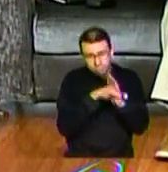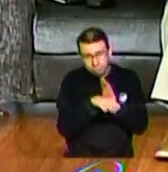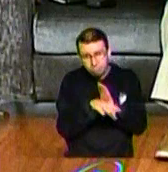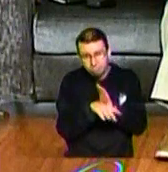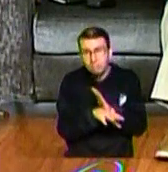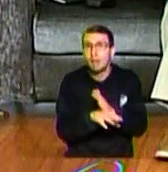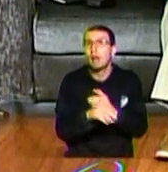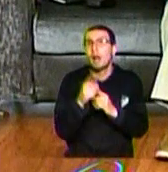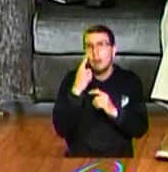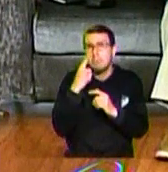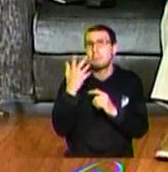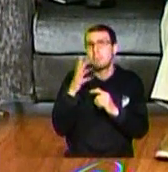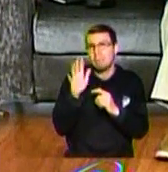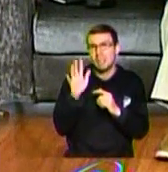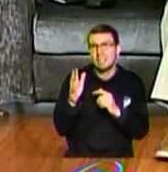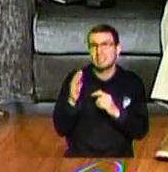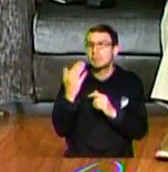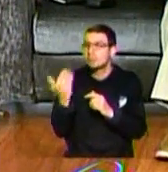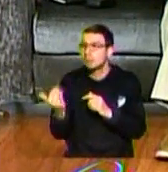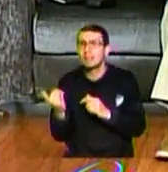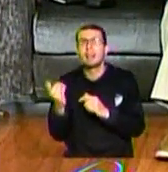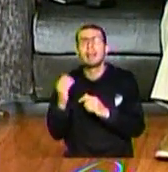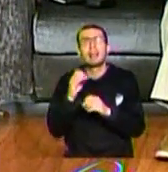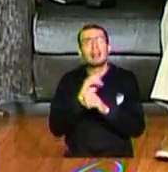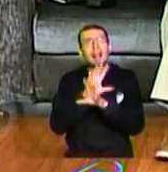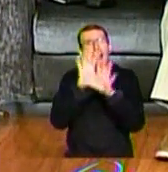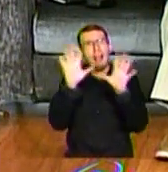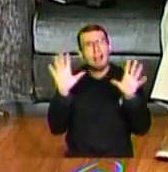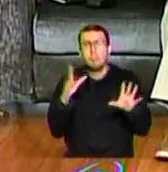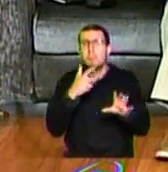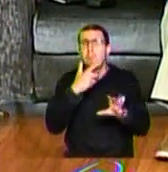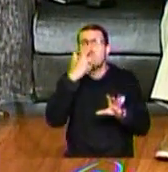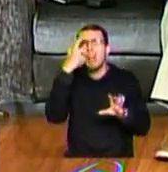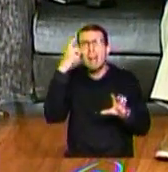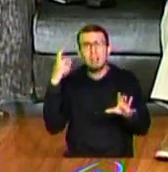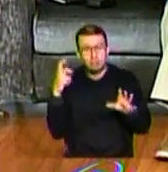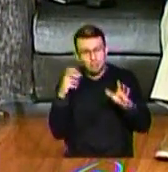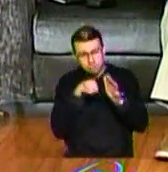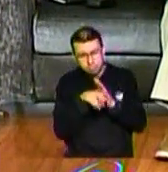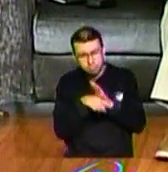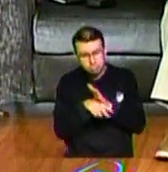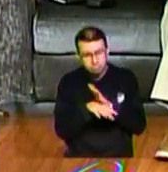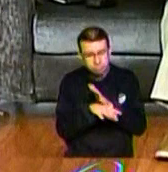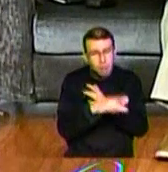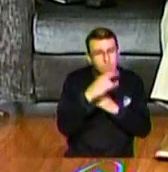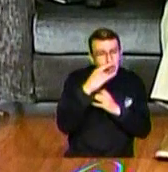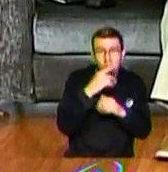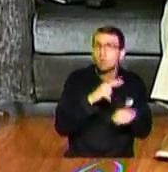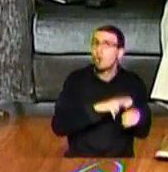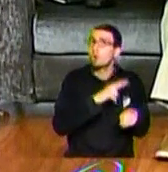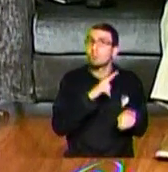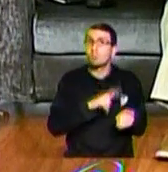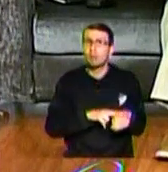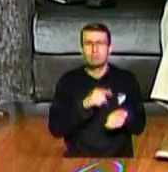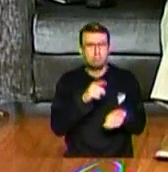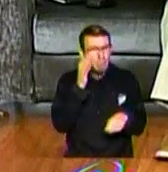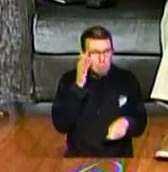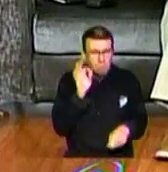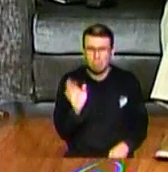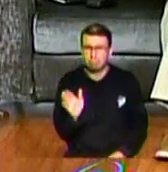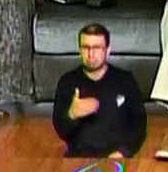Y no de tener un olor raro, un olor que a veces se caracteriza como a pescado o a algo pútrido.